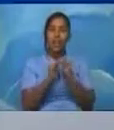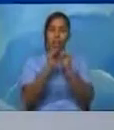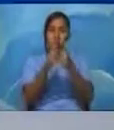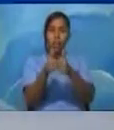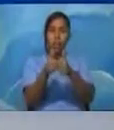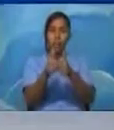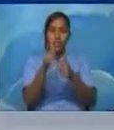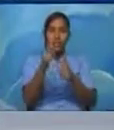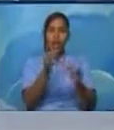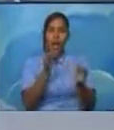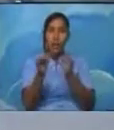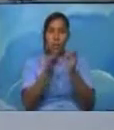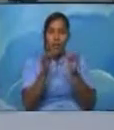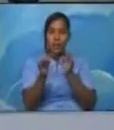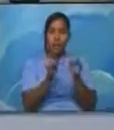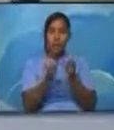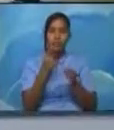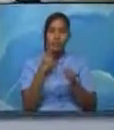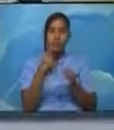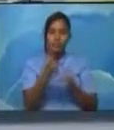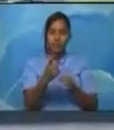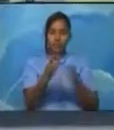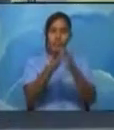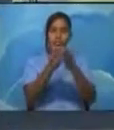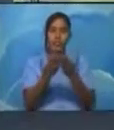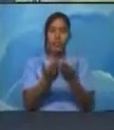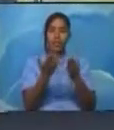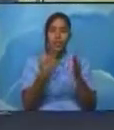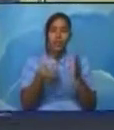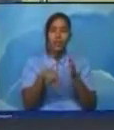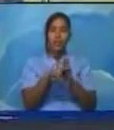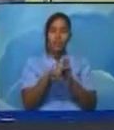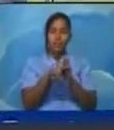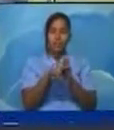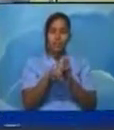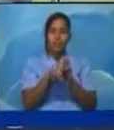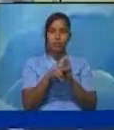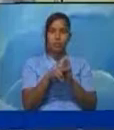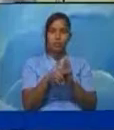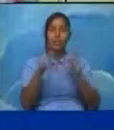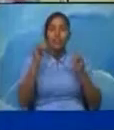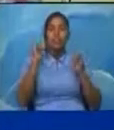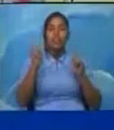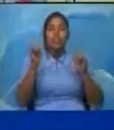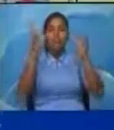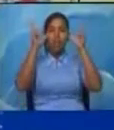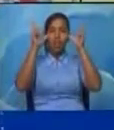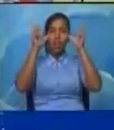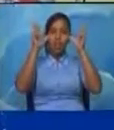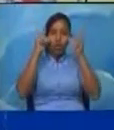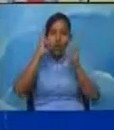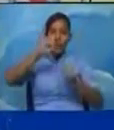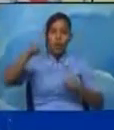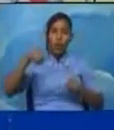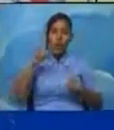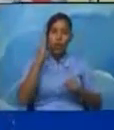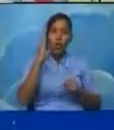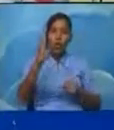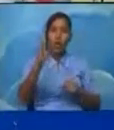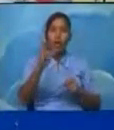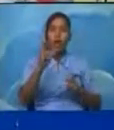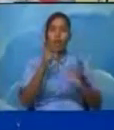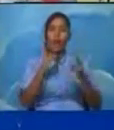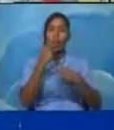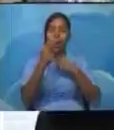comienzo a explicar, dice: dígalo conmigo, cielito. Y oyó Jehová la voz de